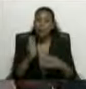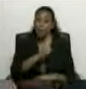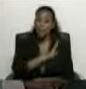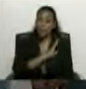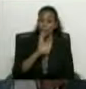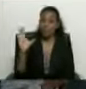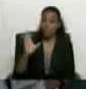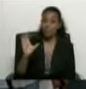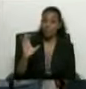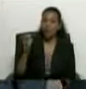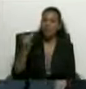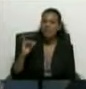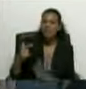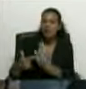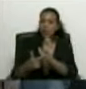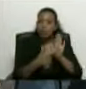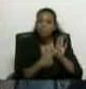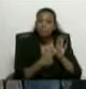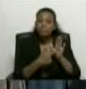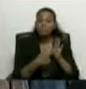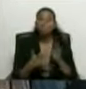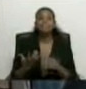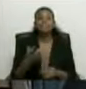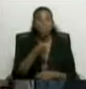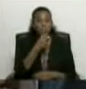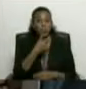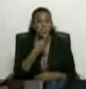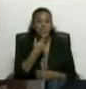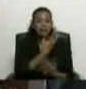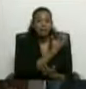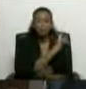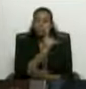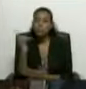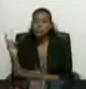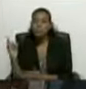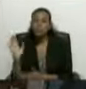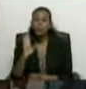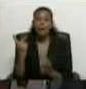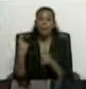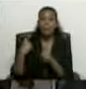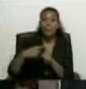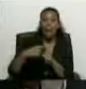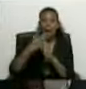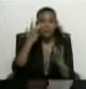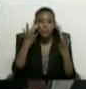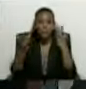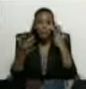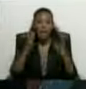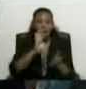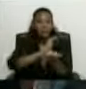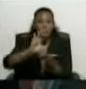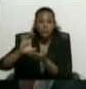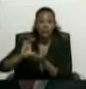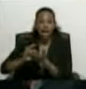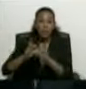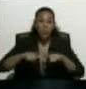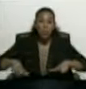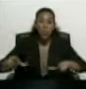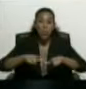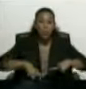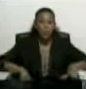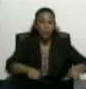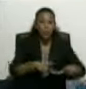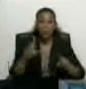en la capital, enalteciendo las bellezas naturales y sumando atractivos para consolidar la